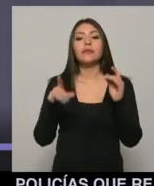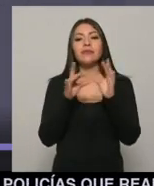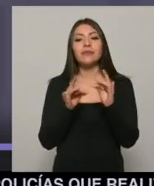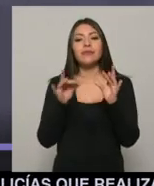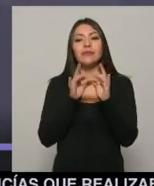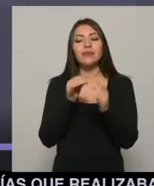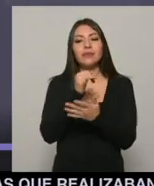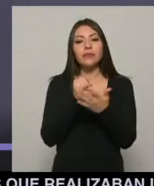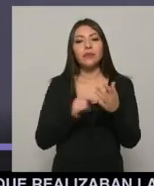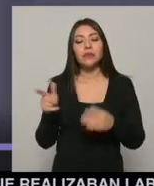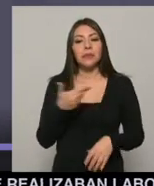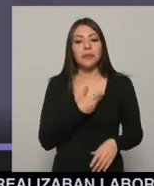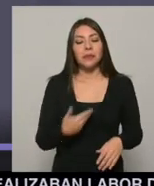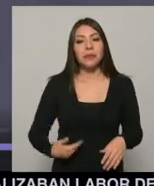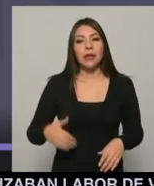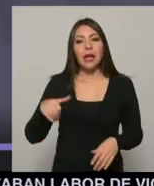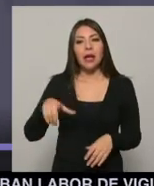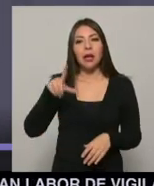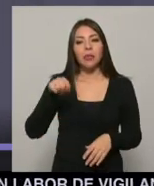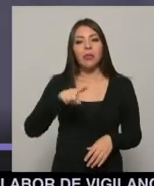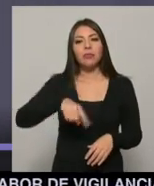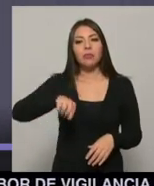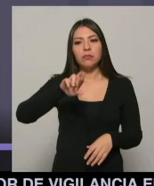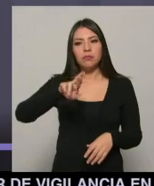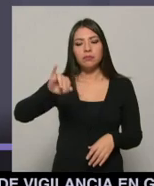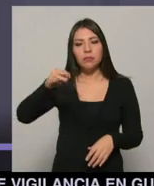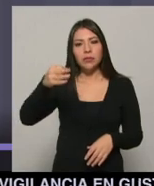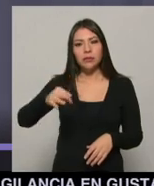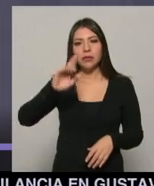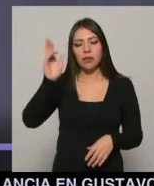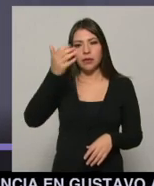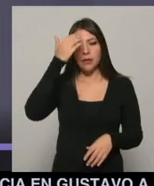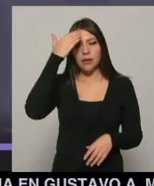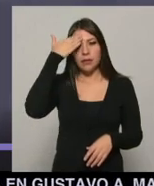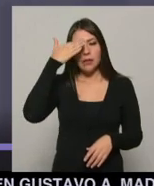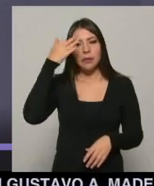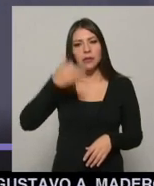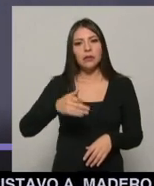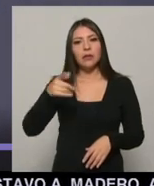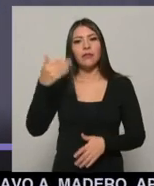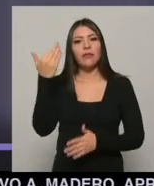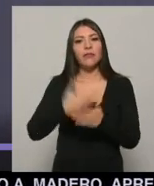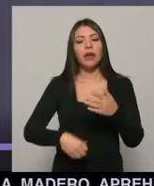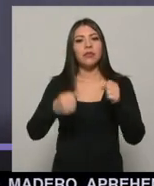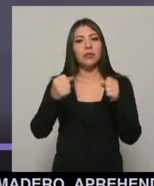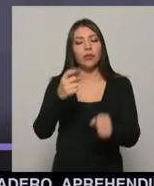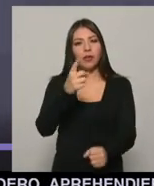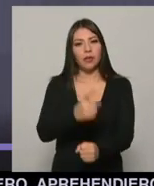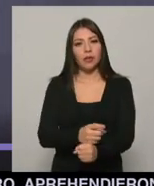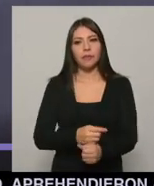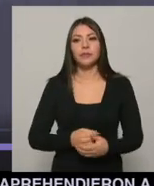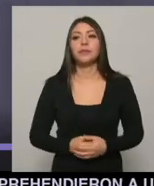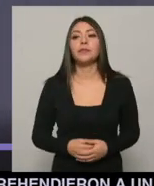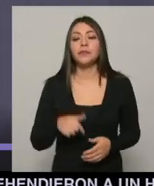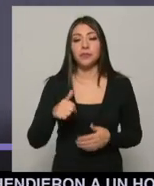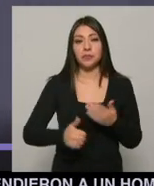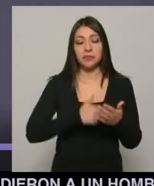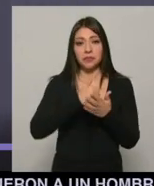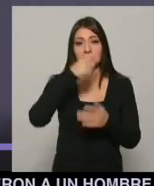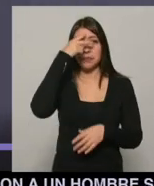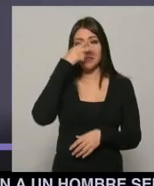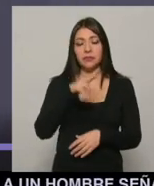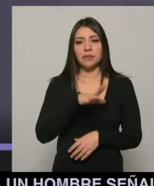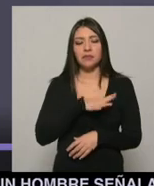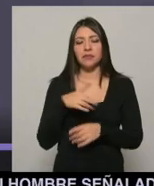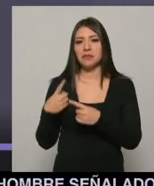el presidente Andrés Manuel López Obrador reconoce que la seguridad es lo que falta. Así es, y en la Ciudad de México se ha visto